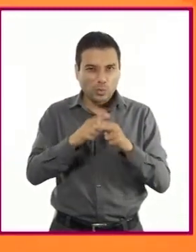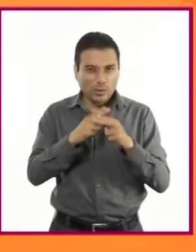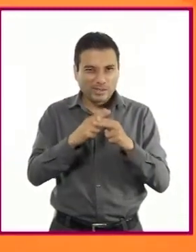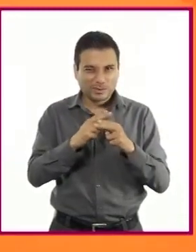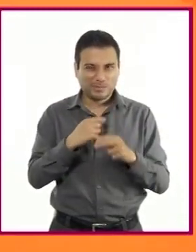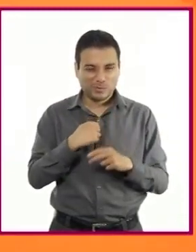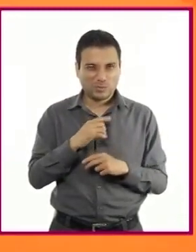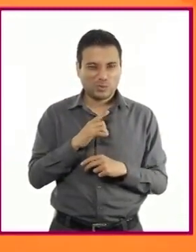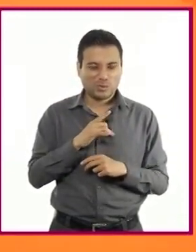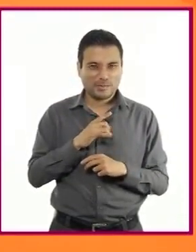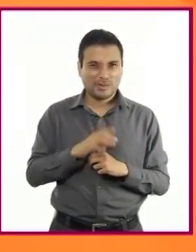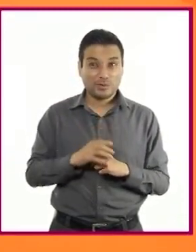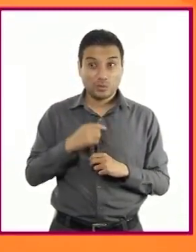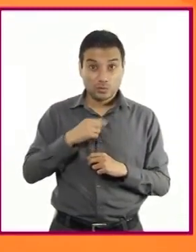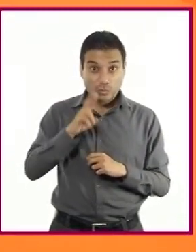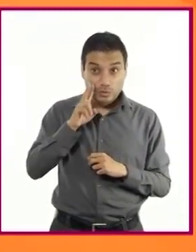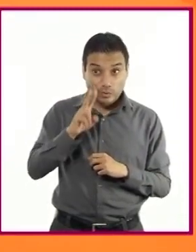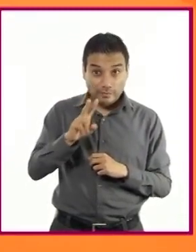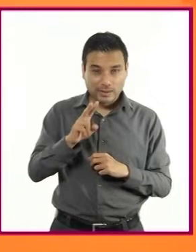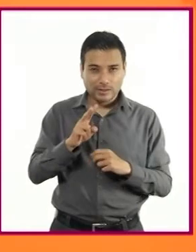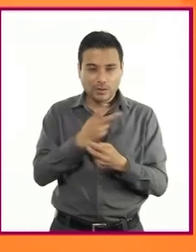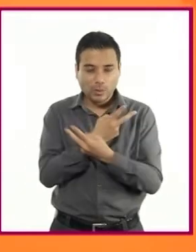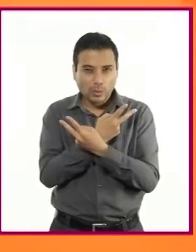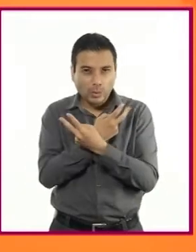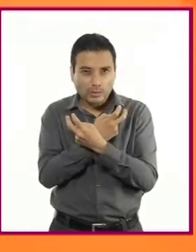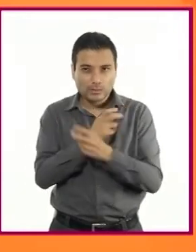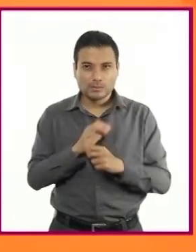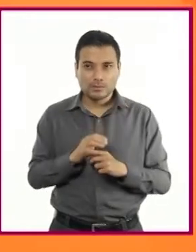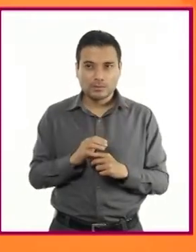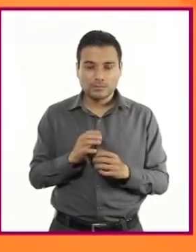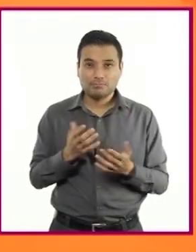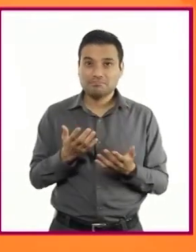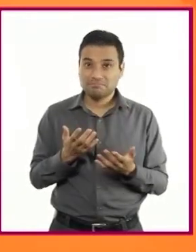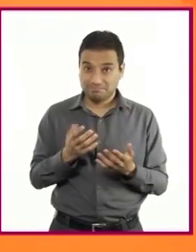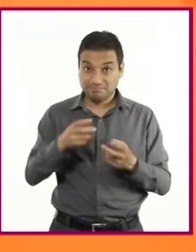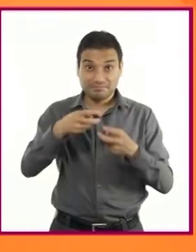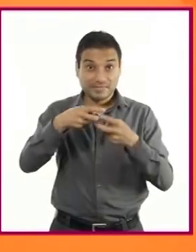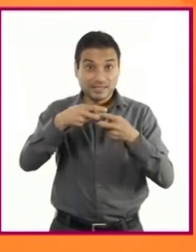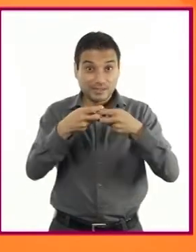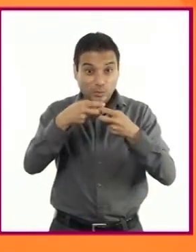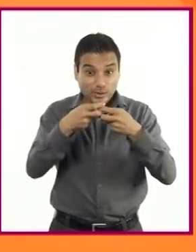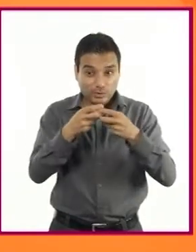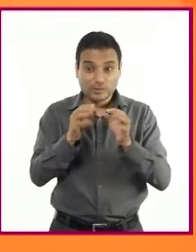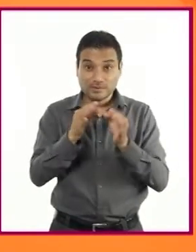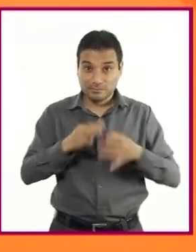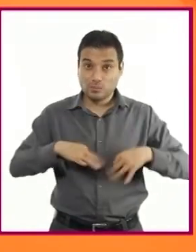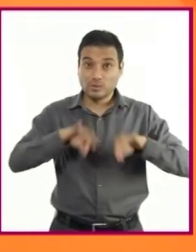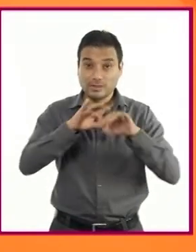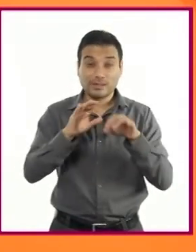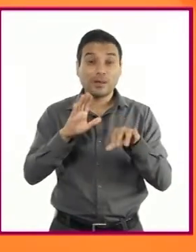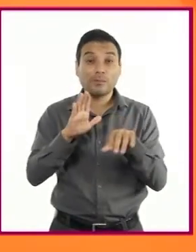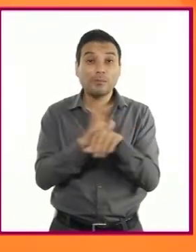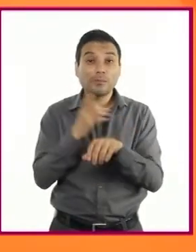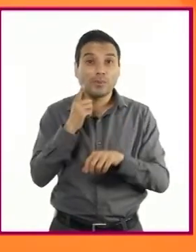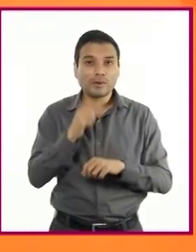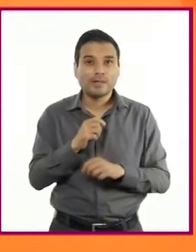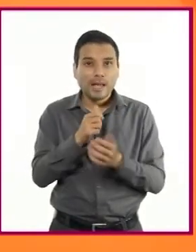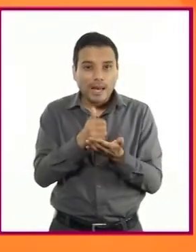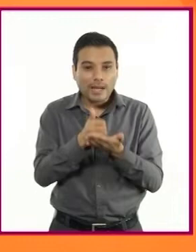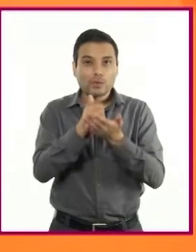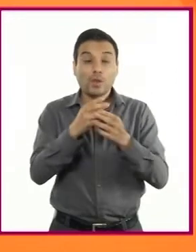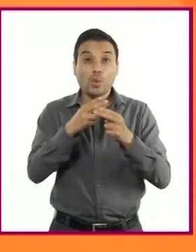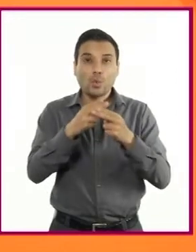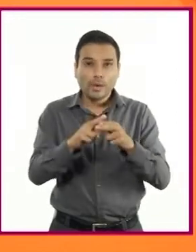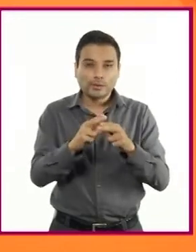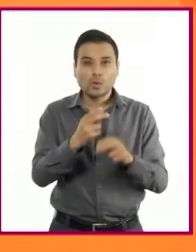forma de los huesos, me llega a la mente lo importante que son las articulaciones debido a que permiten la unión de dos